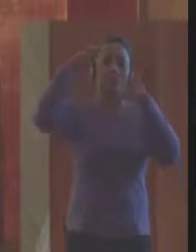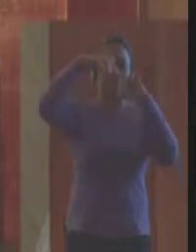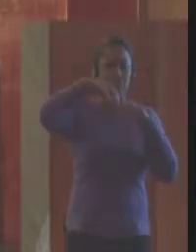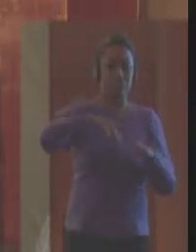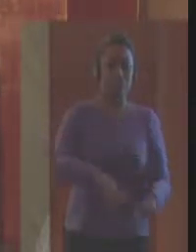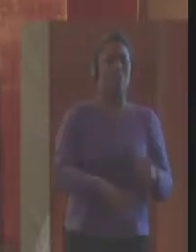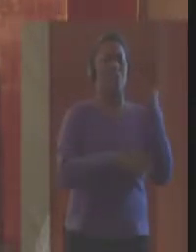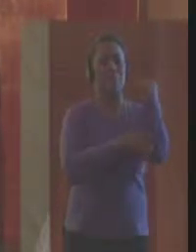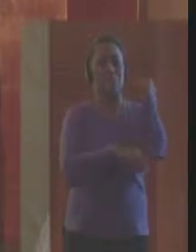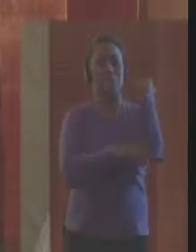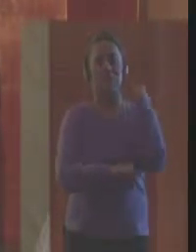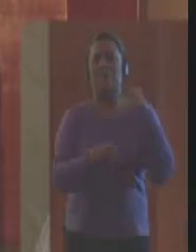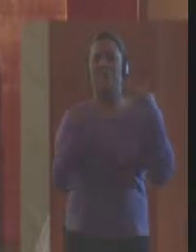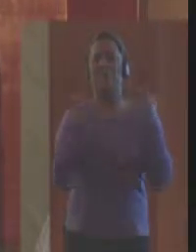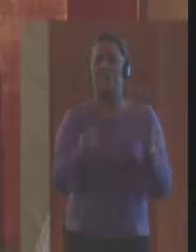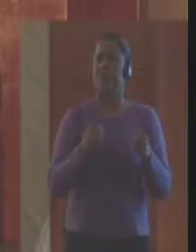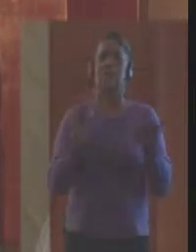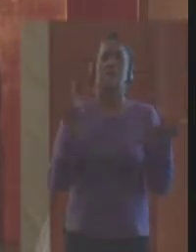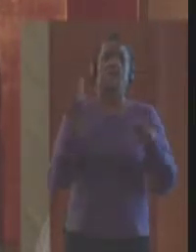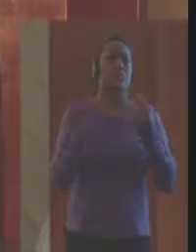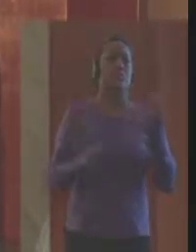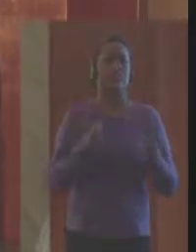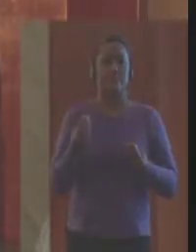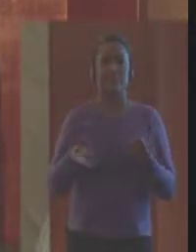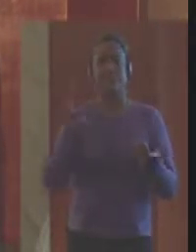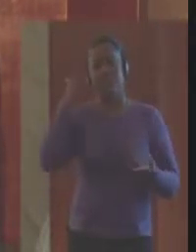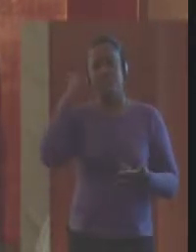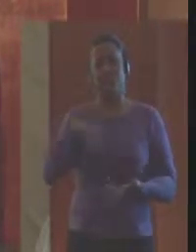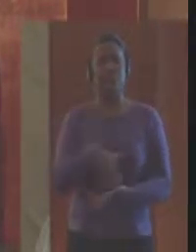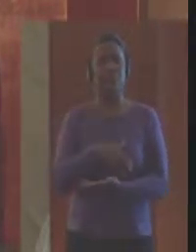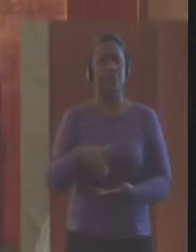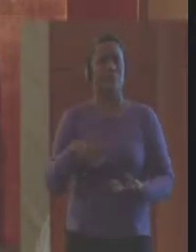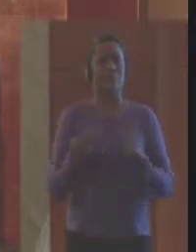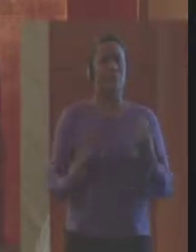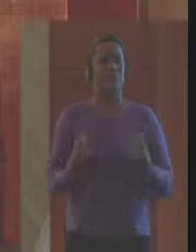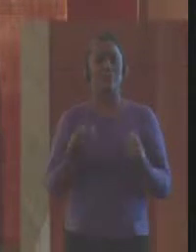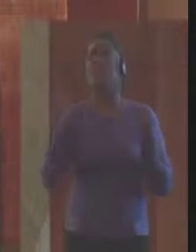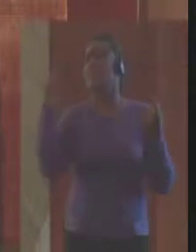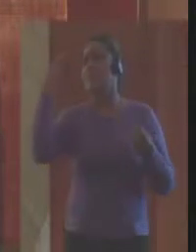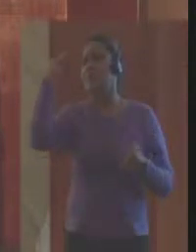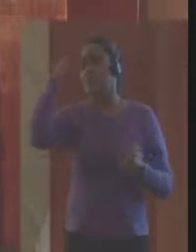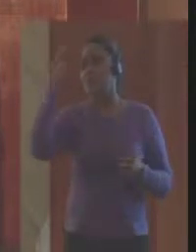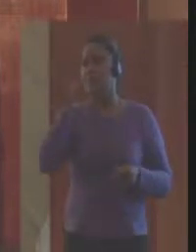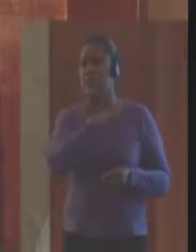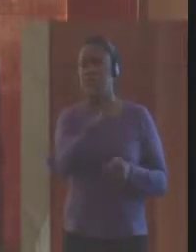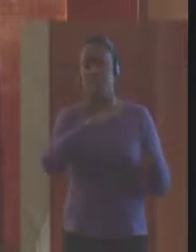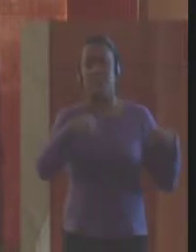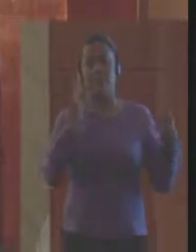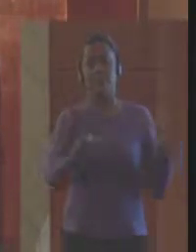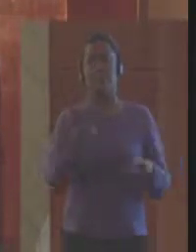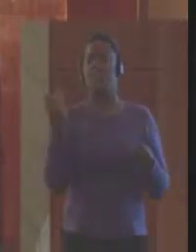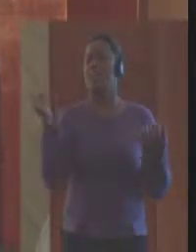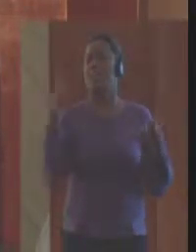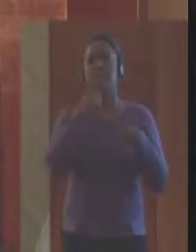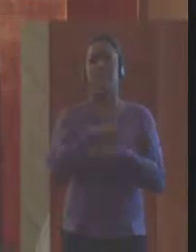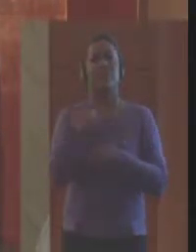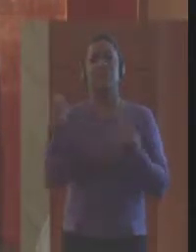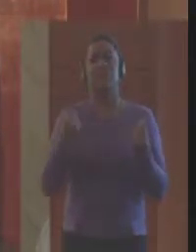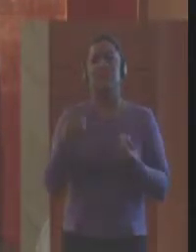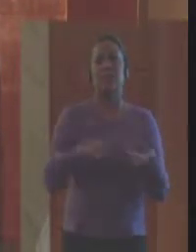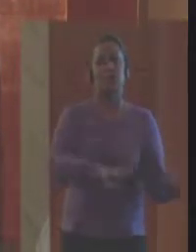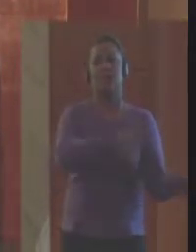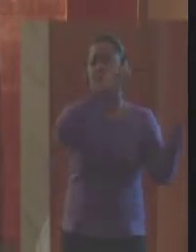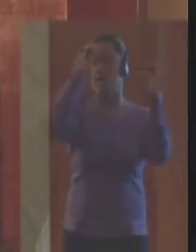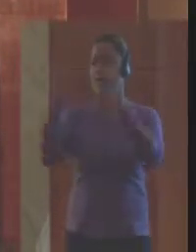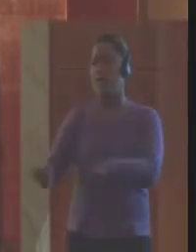de pobreza. Y una situación que indudablemente encarece la situación de estas familias, ya que su traslado hacia las